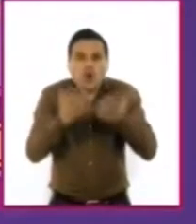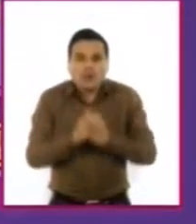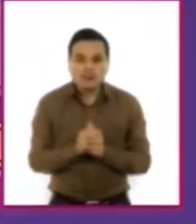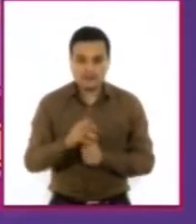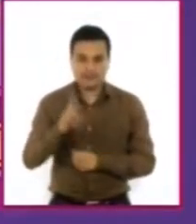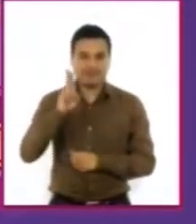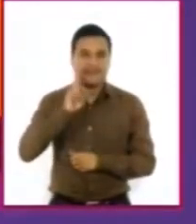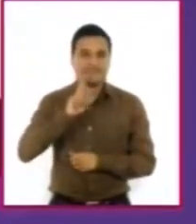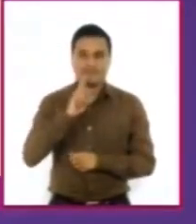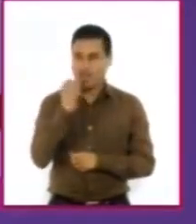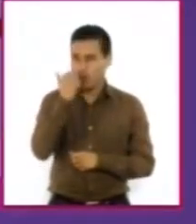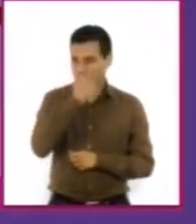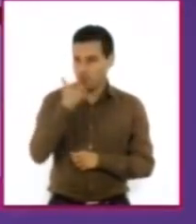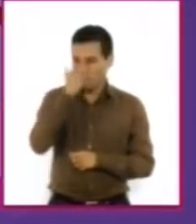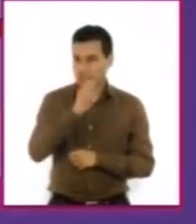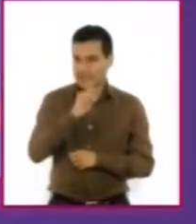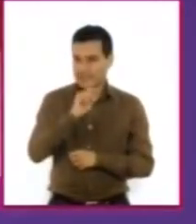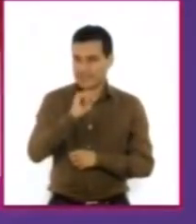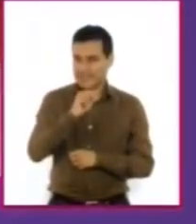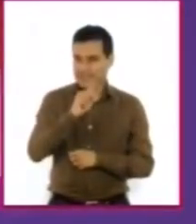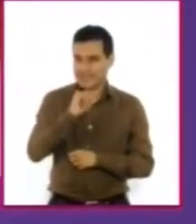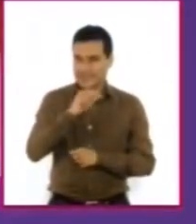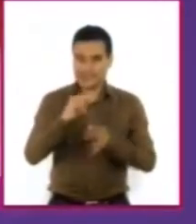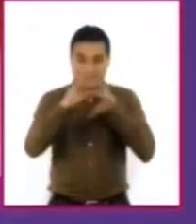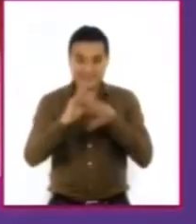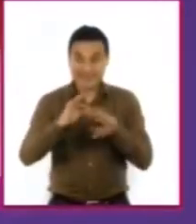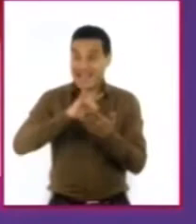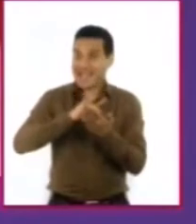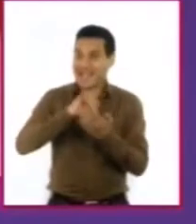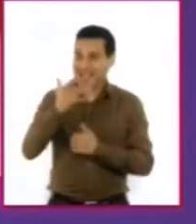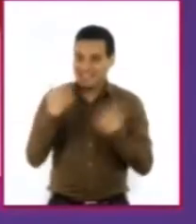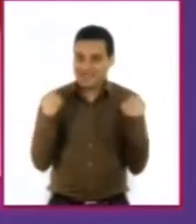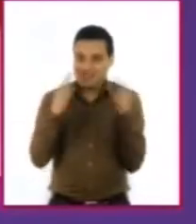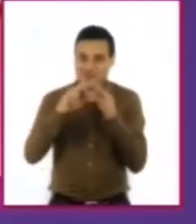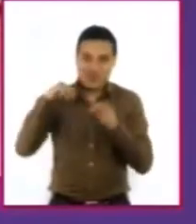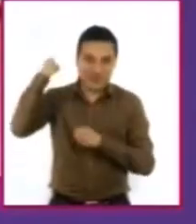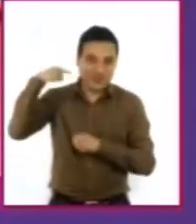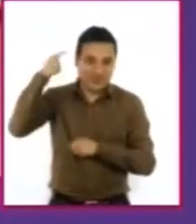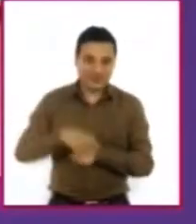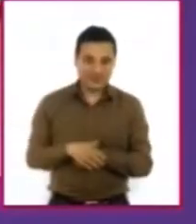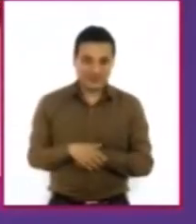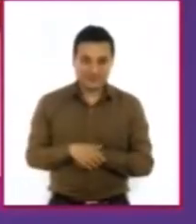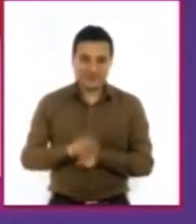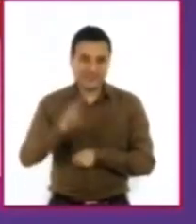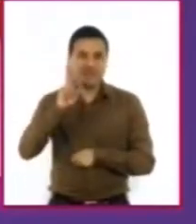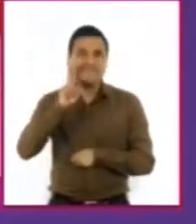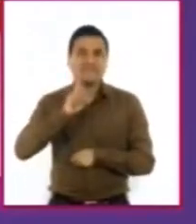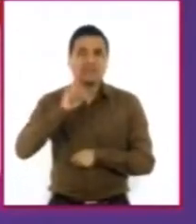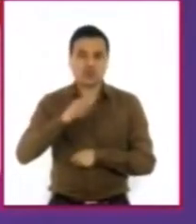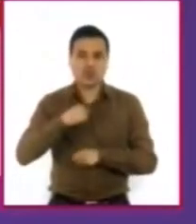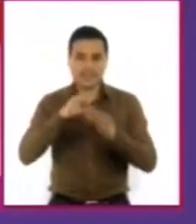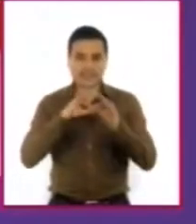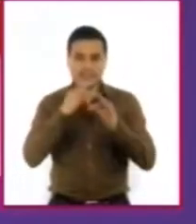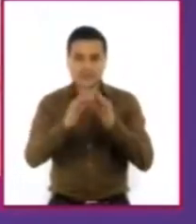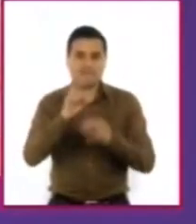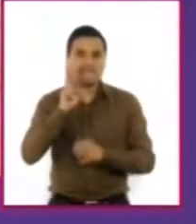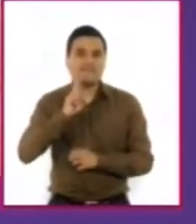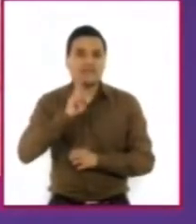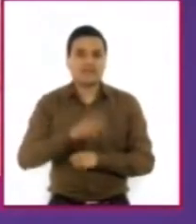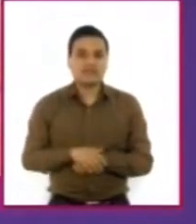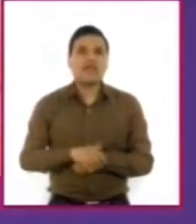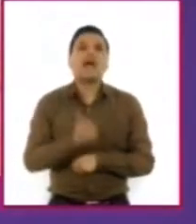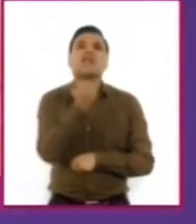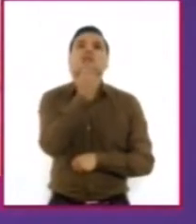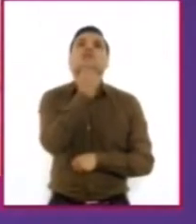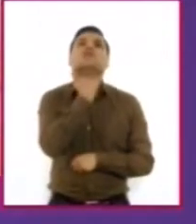invitado. Ay, gracias, profesor Chiflado. Seguimos aquí con Michelle Baby. Michelle, estoy listo para medir los niveles de alcohol. ¿Cuándo